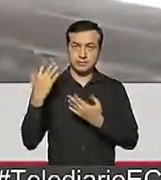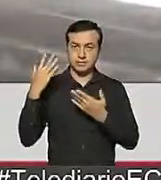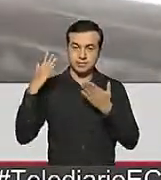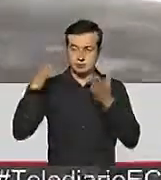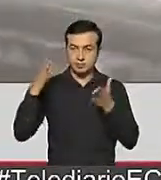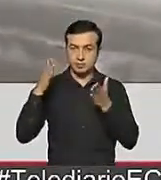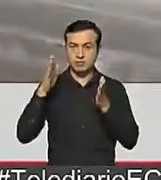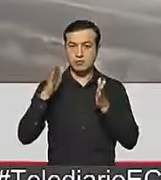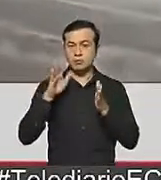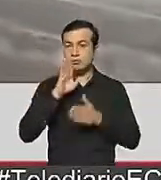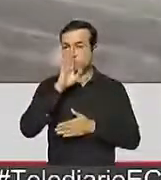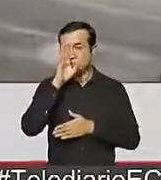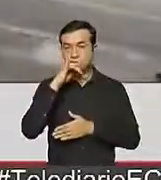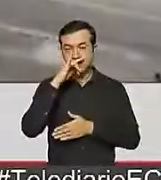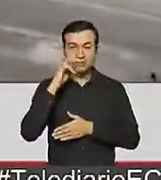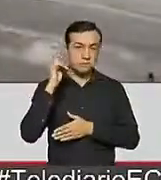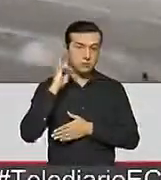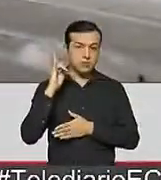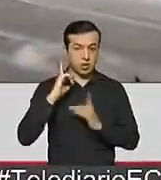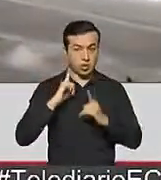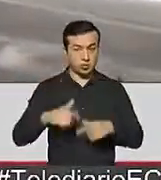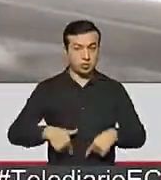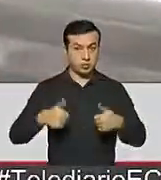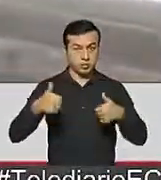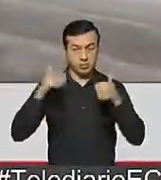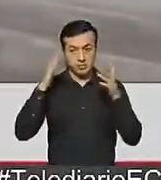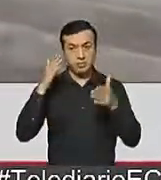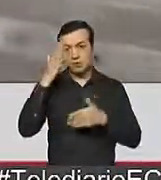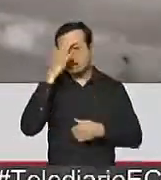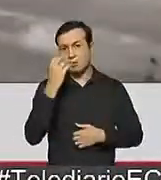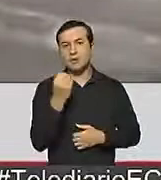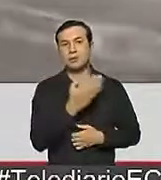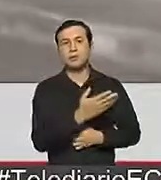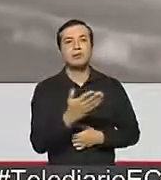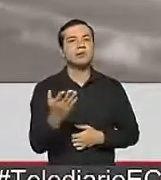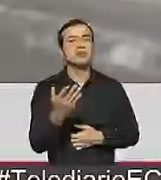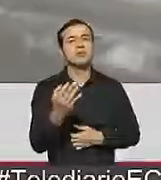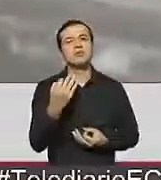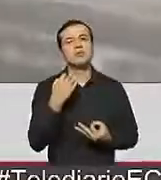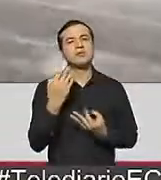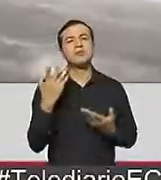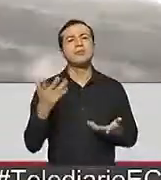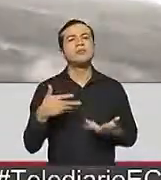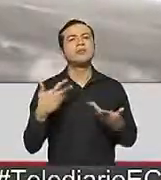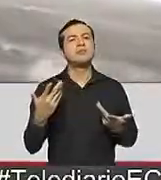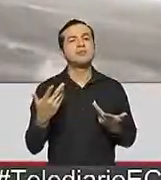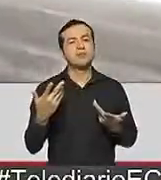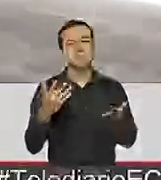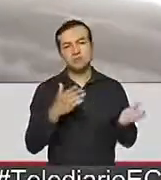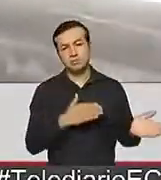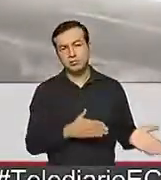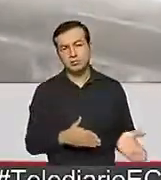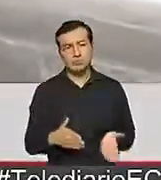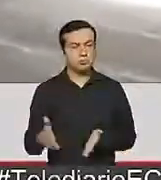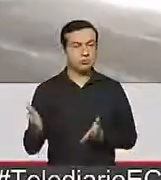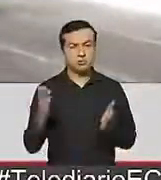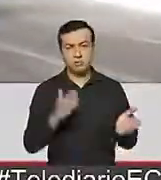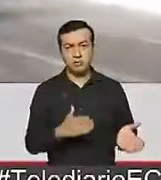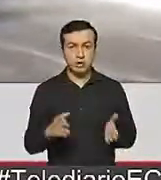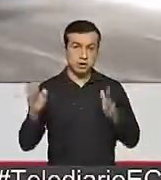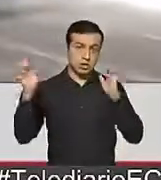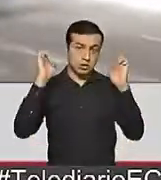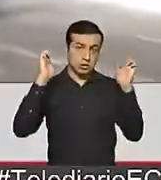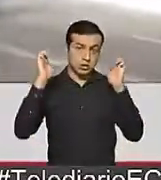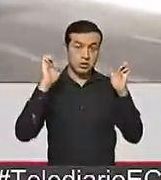rutina de salud del niño sano. Doctora, buenos días. Brevemente explíquenos en este avance en qué consiste esta estrategia que